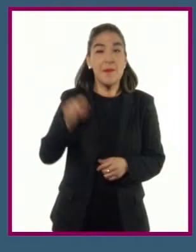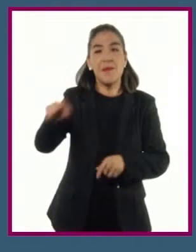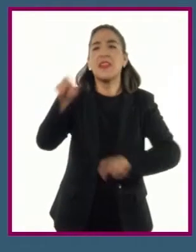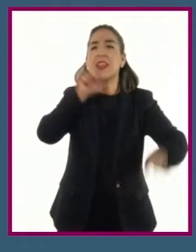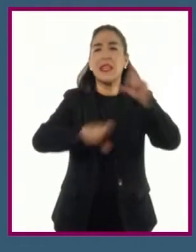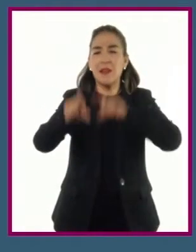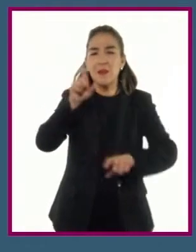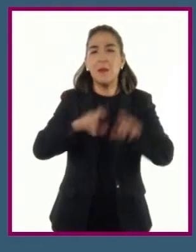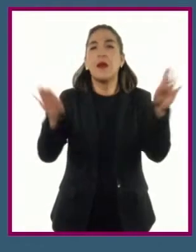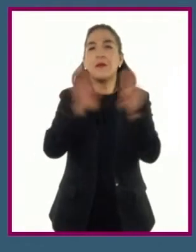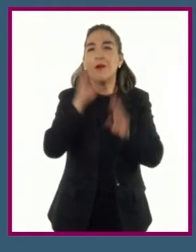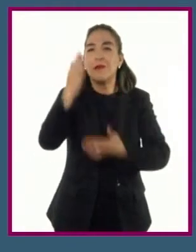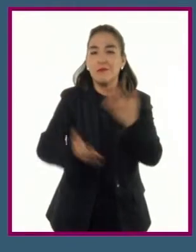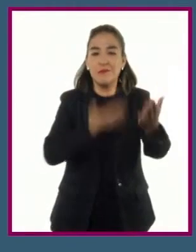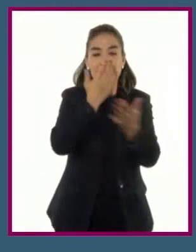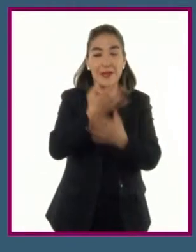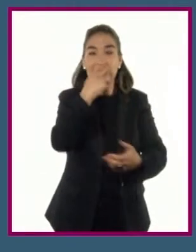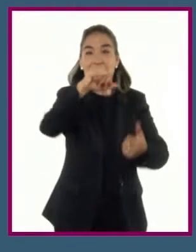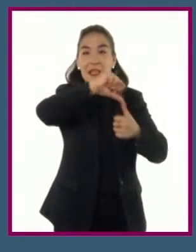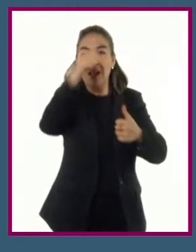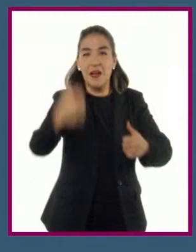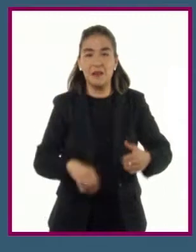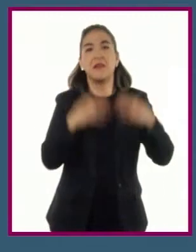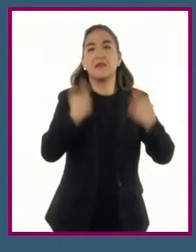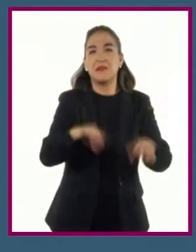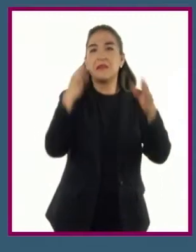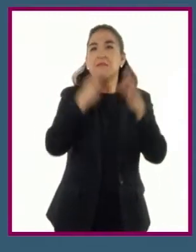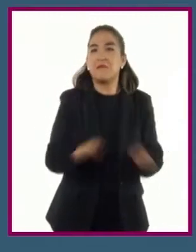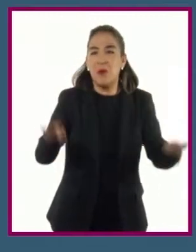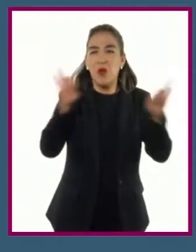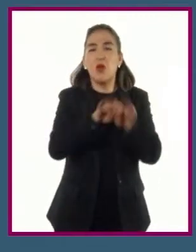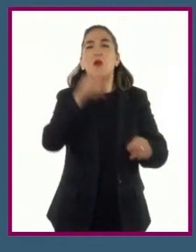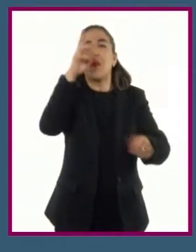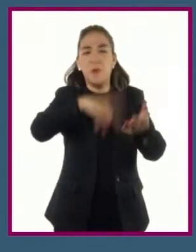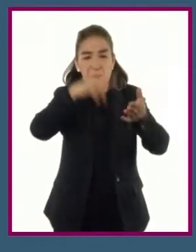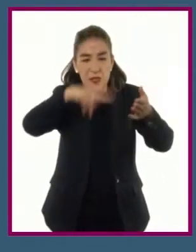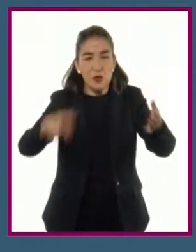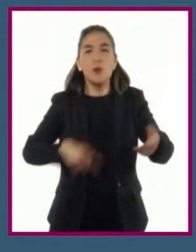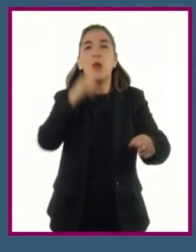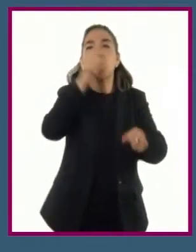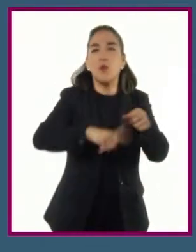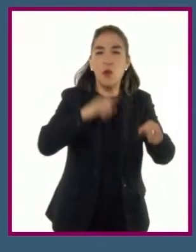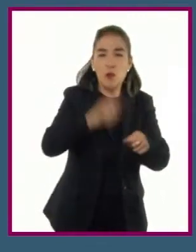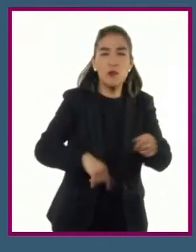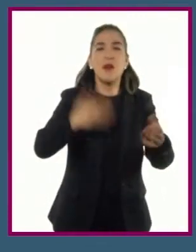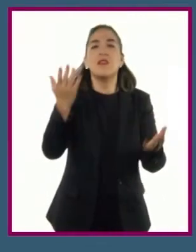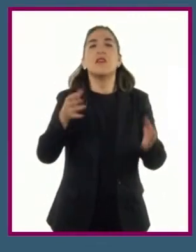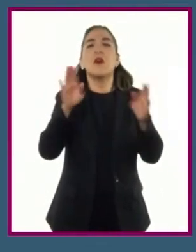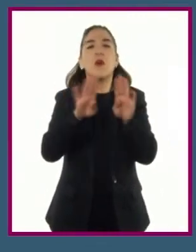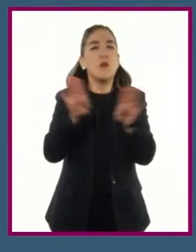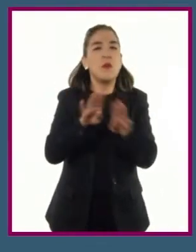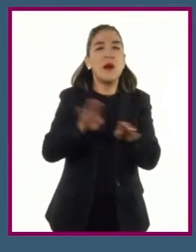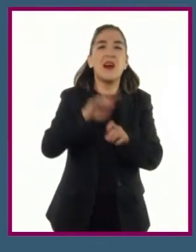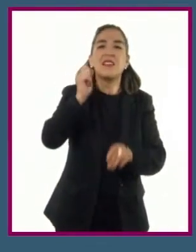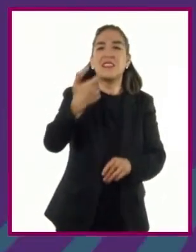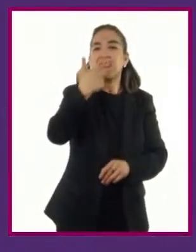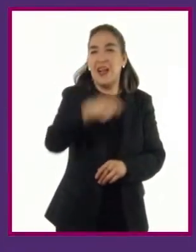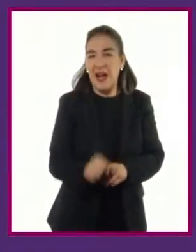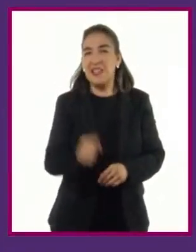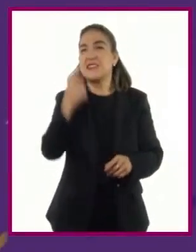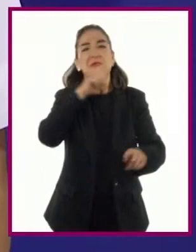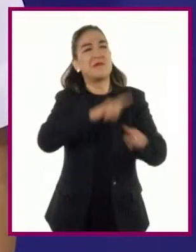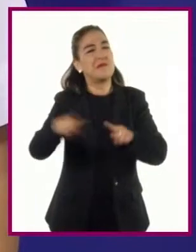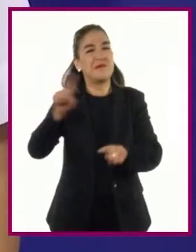ha proporcionado a las artes herramientas, pigmentos, barnices, disolventes, combustibles y demás